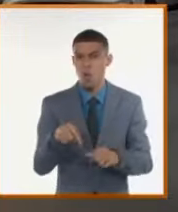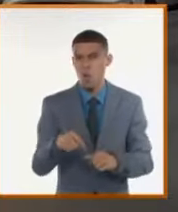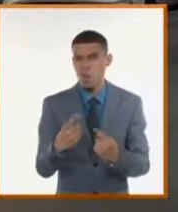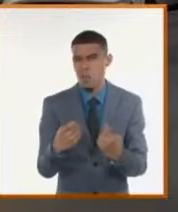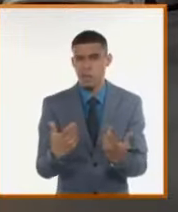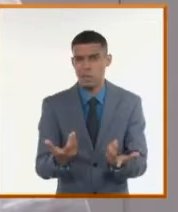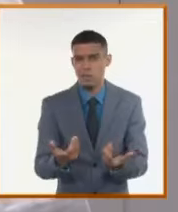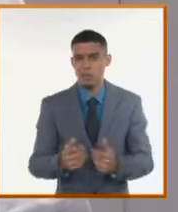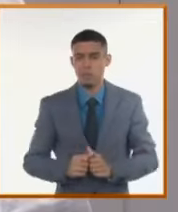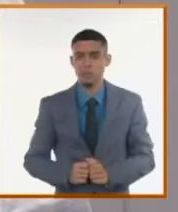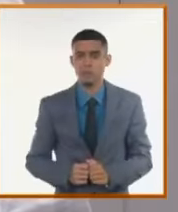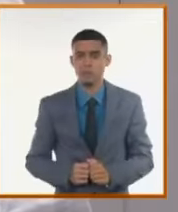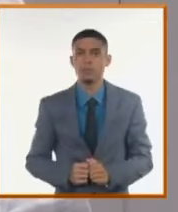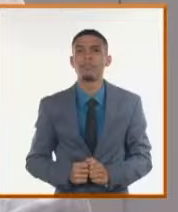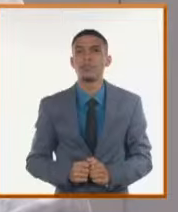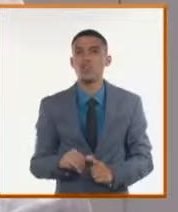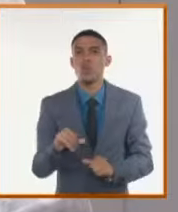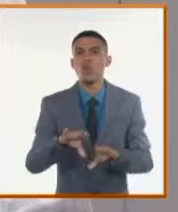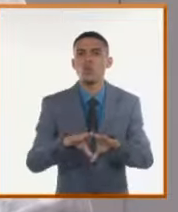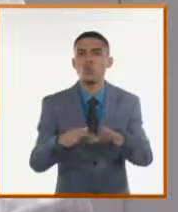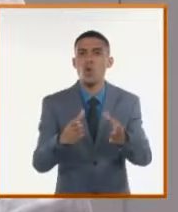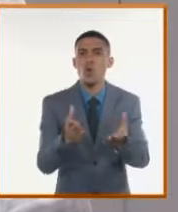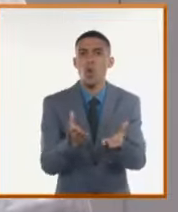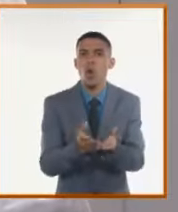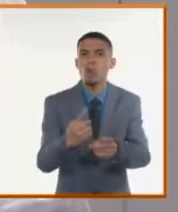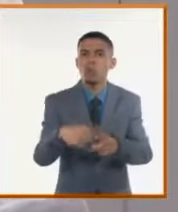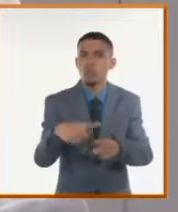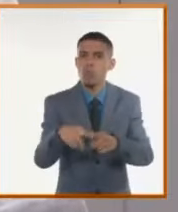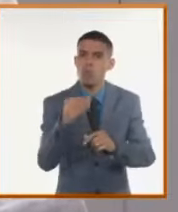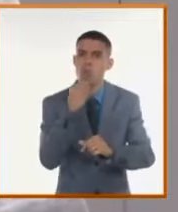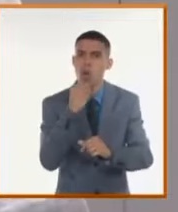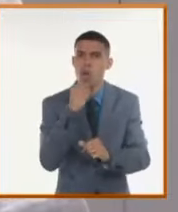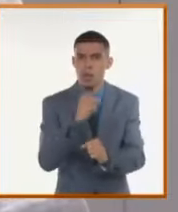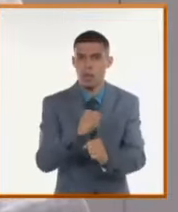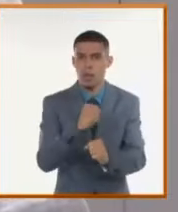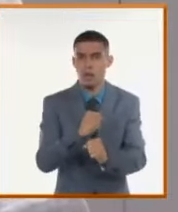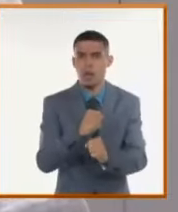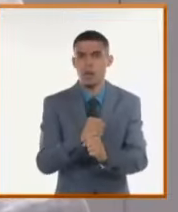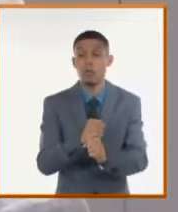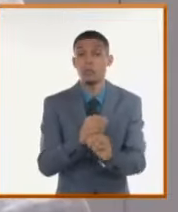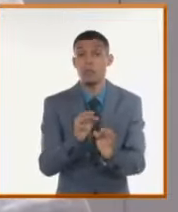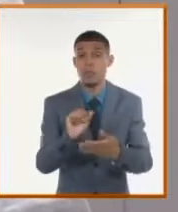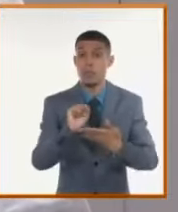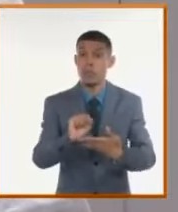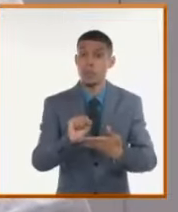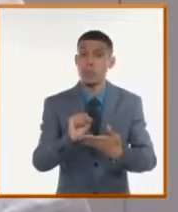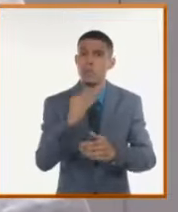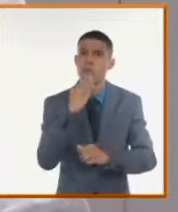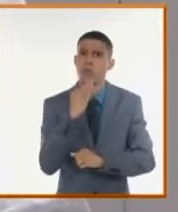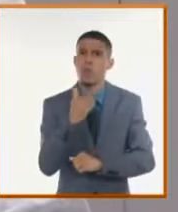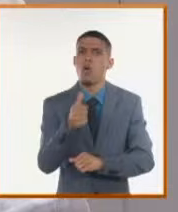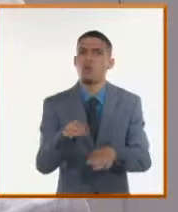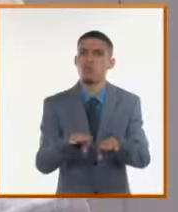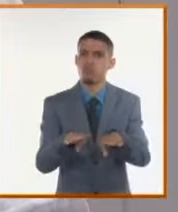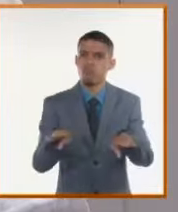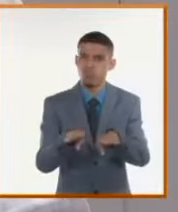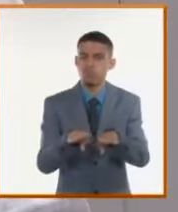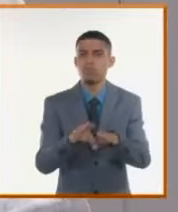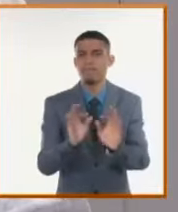hoy el equipamiento para dar el servicio con una sostenibilidad